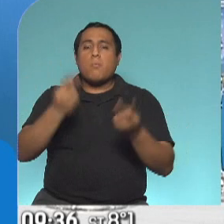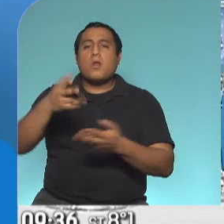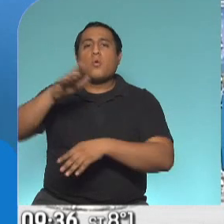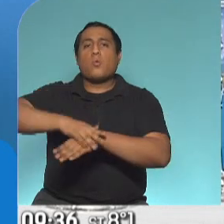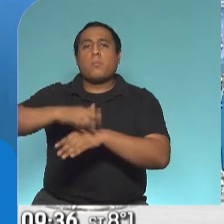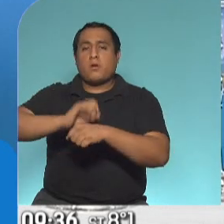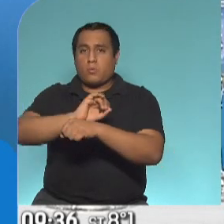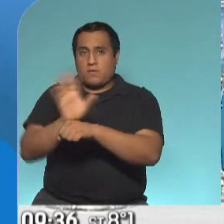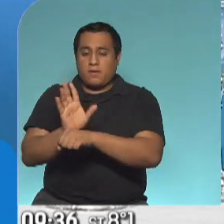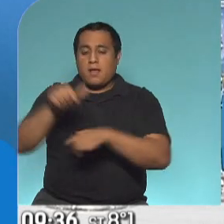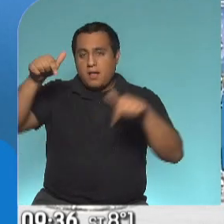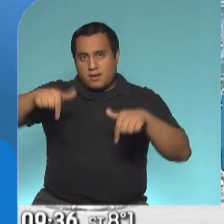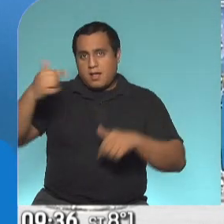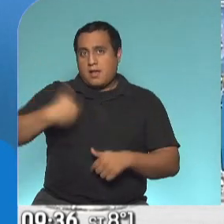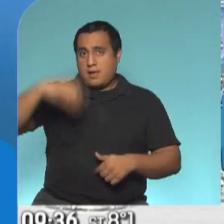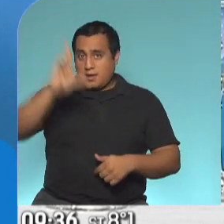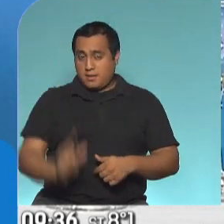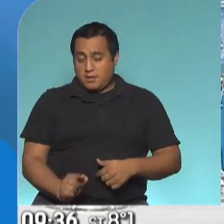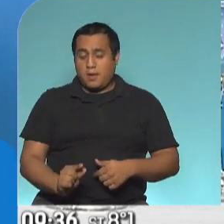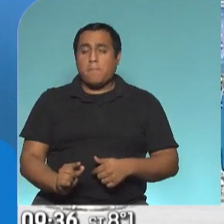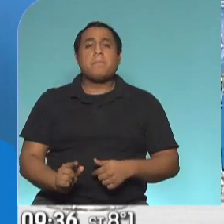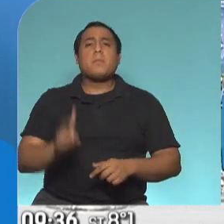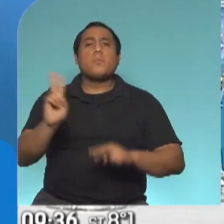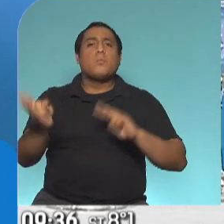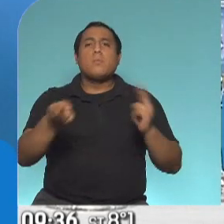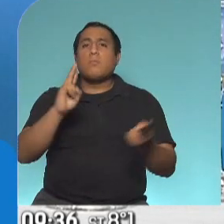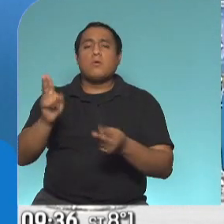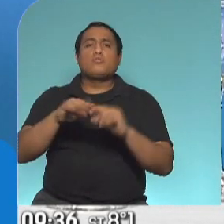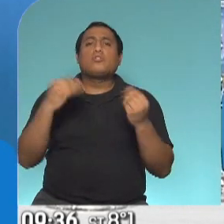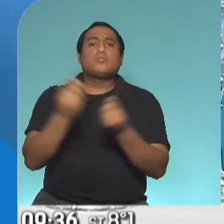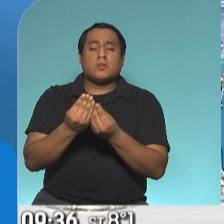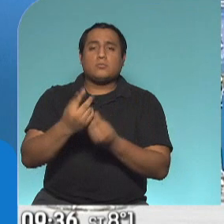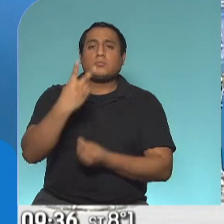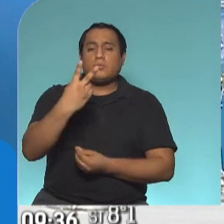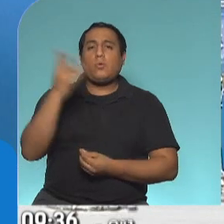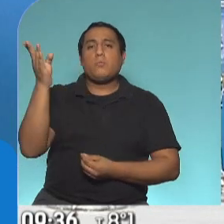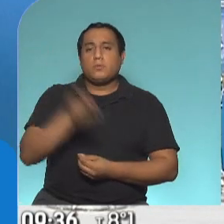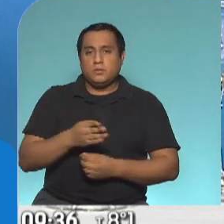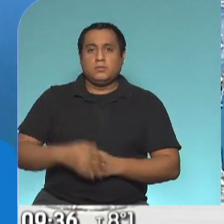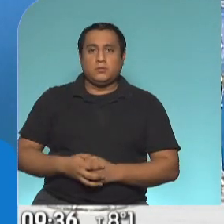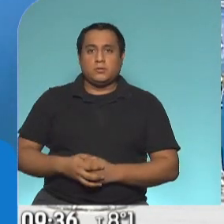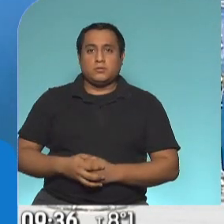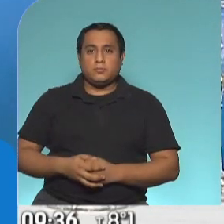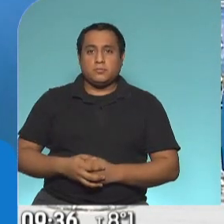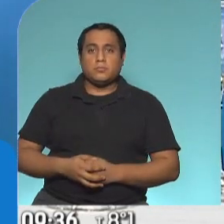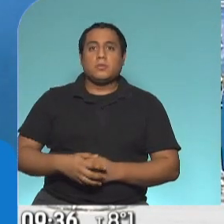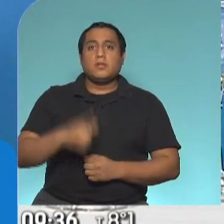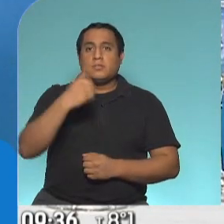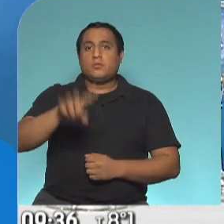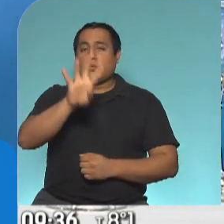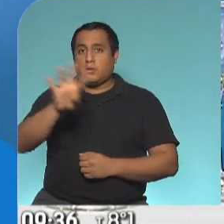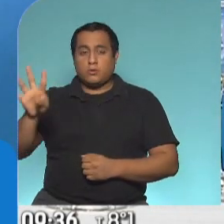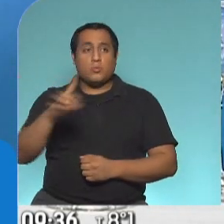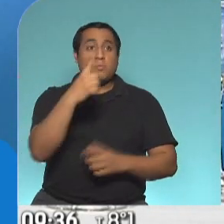coronavirus en la república argentina con una tasa de letalidad total del 2% 144 personas